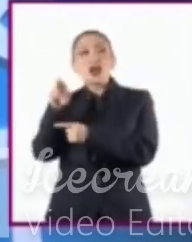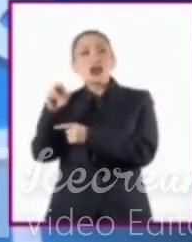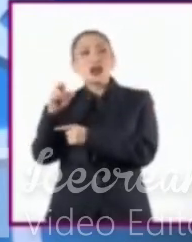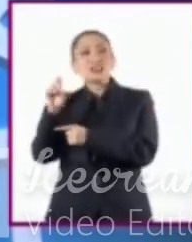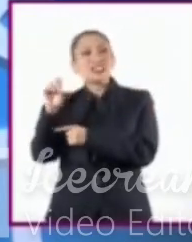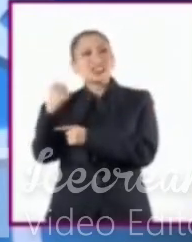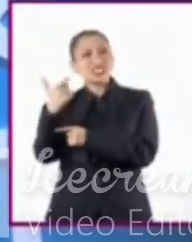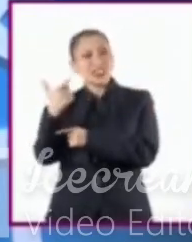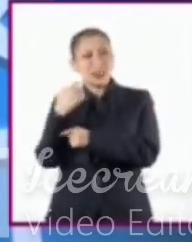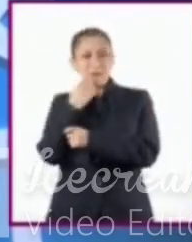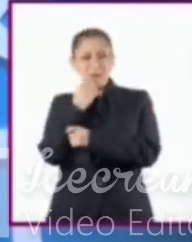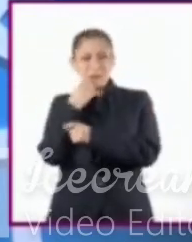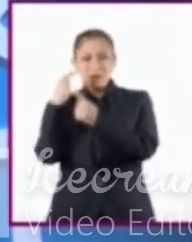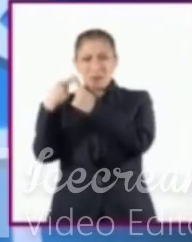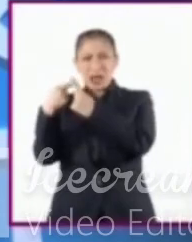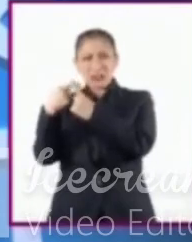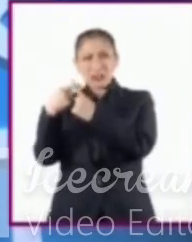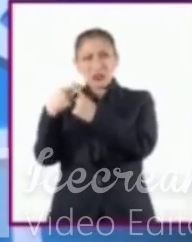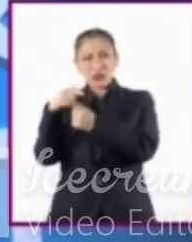37.